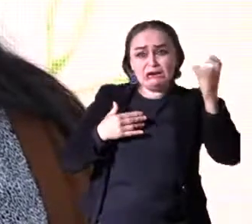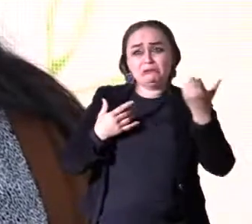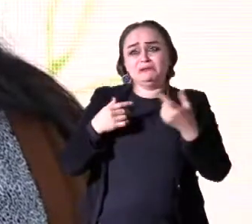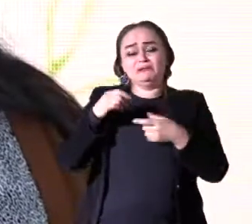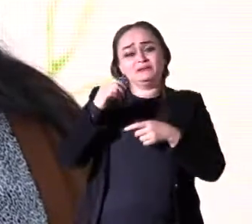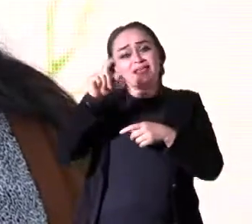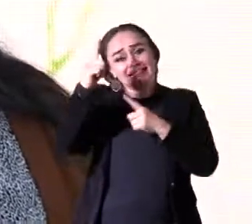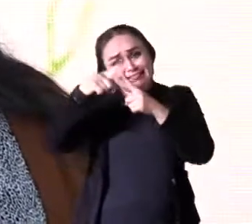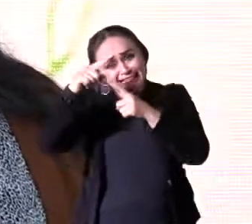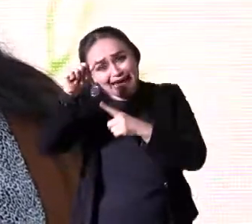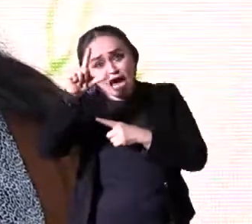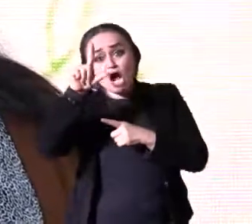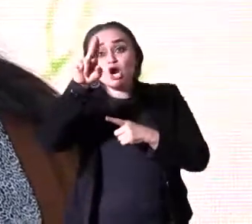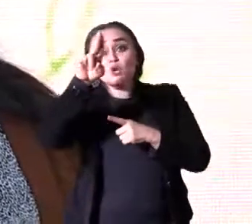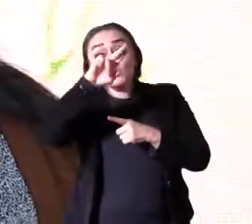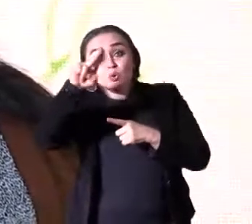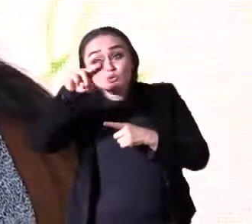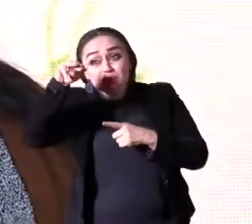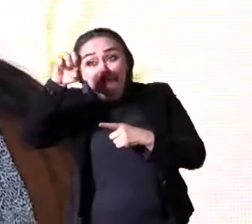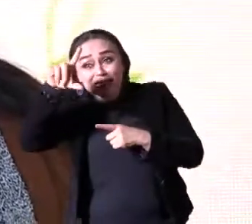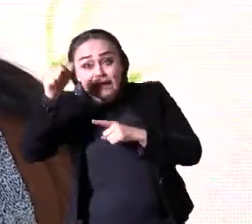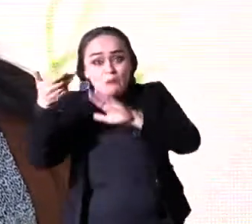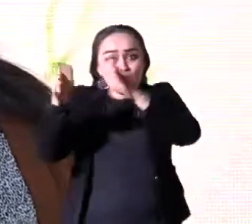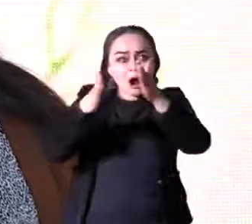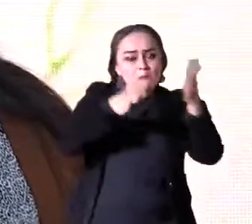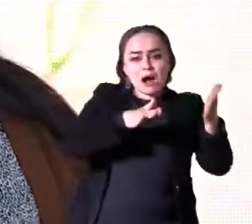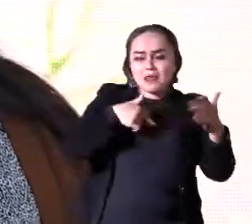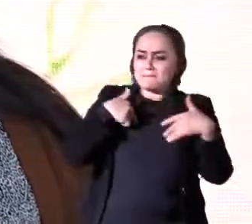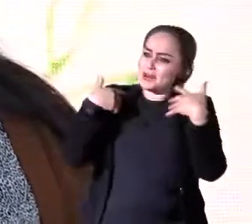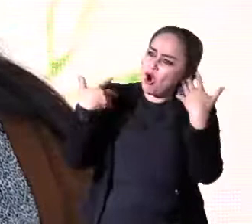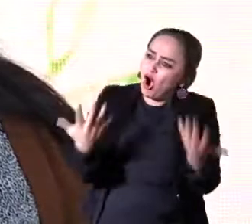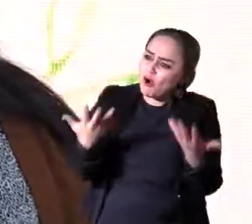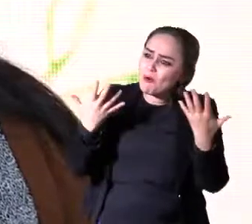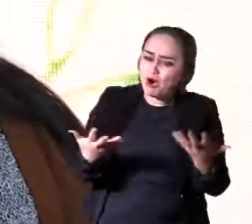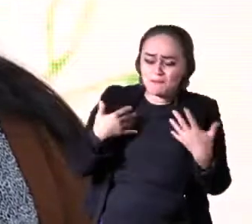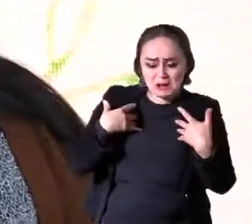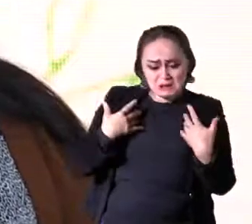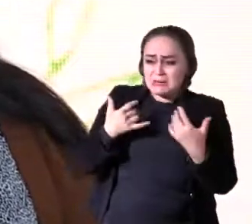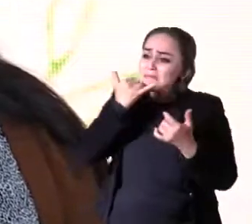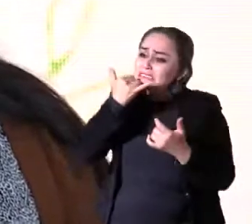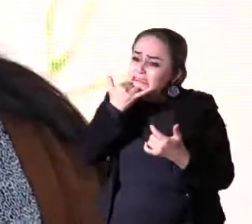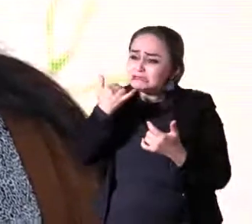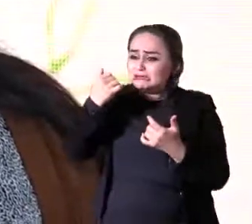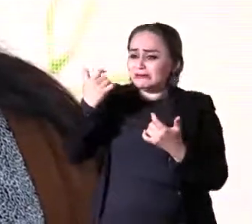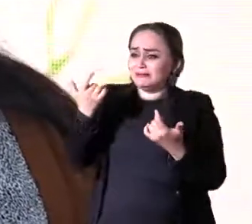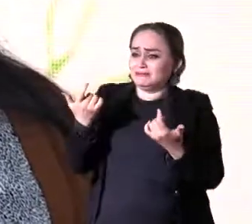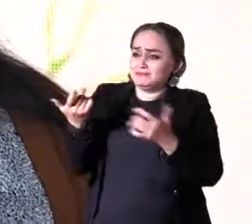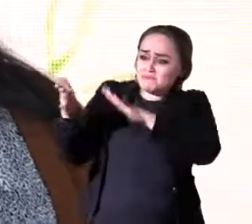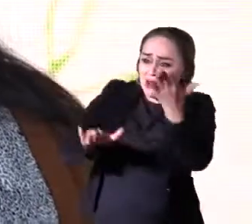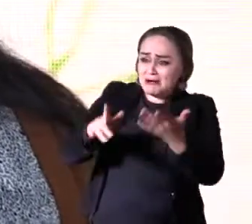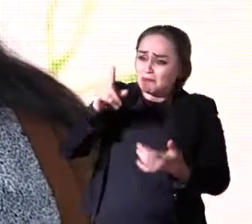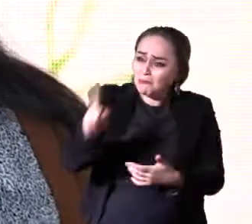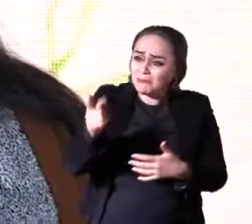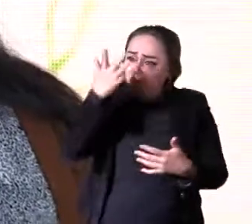sin conocer esa verdad acumulando este dolor mucho dolor